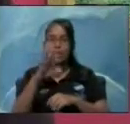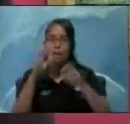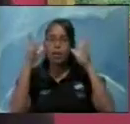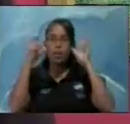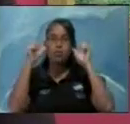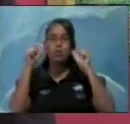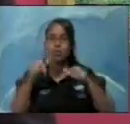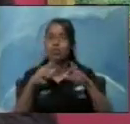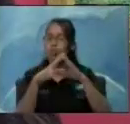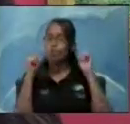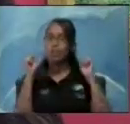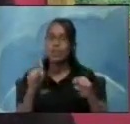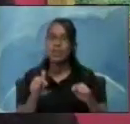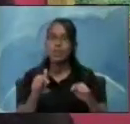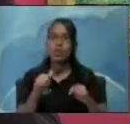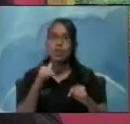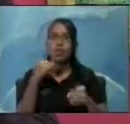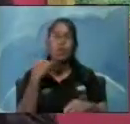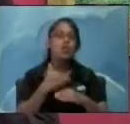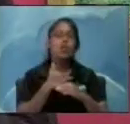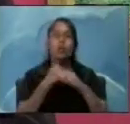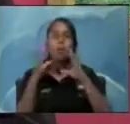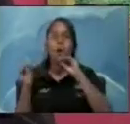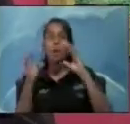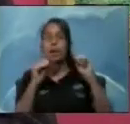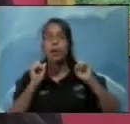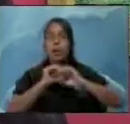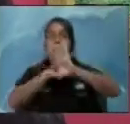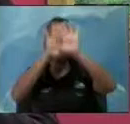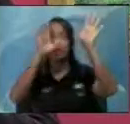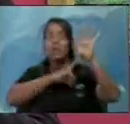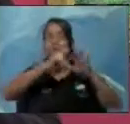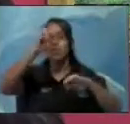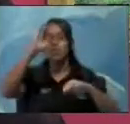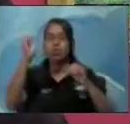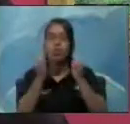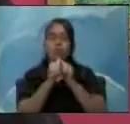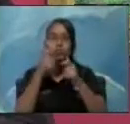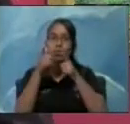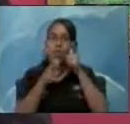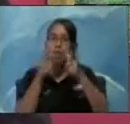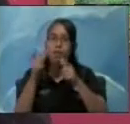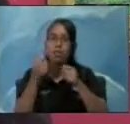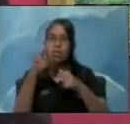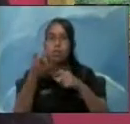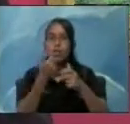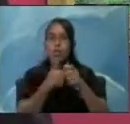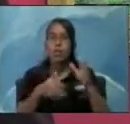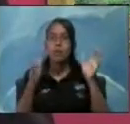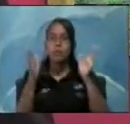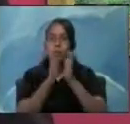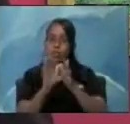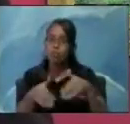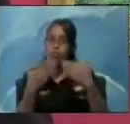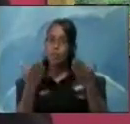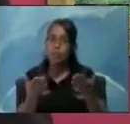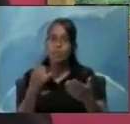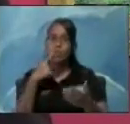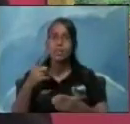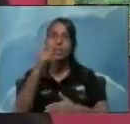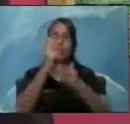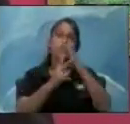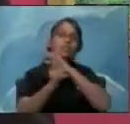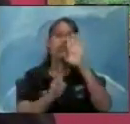todo esto y como hablaban las maravillas de Dios por sus labios Según el espíritu le daba dice el versículo